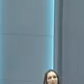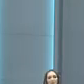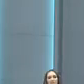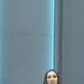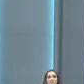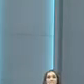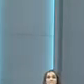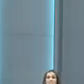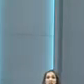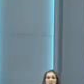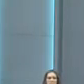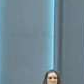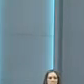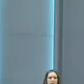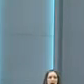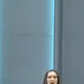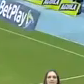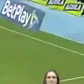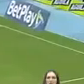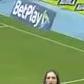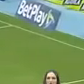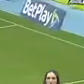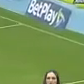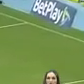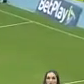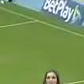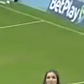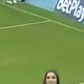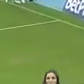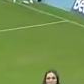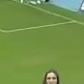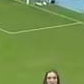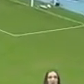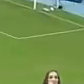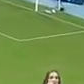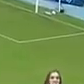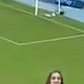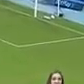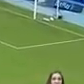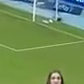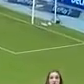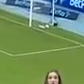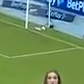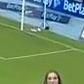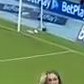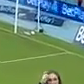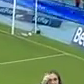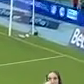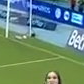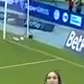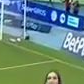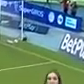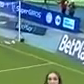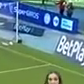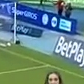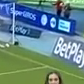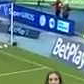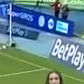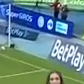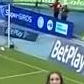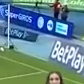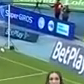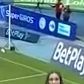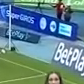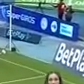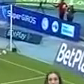venció a Alianza Petrolera en Barranca Bermeja y dependerá del resultado entre Tolima y América para llegar con posibilidades a la última fecha, y es Macalister